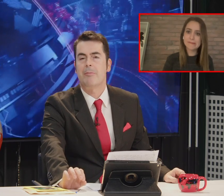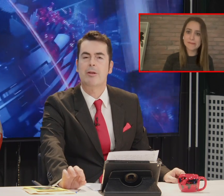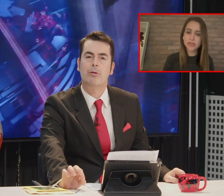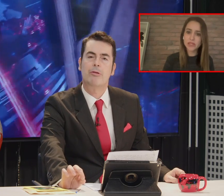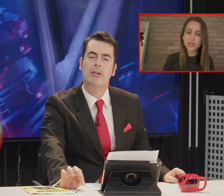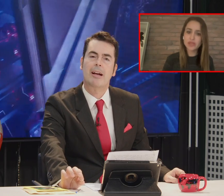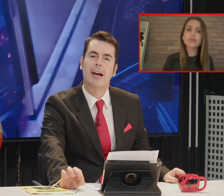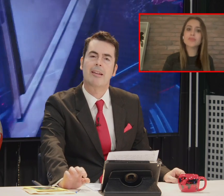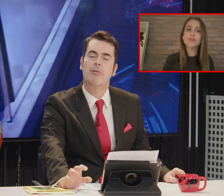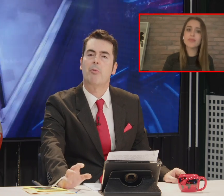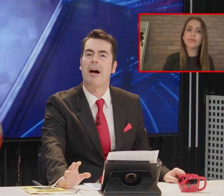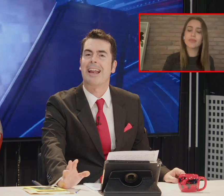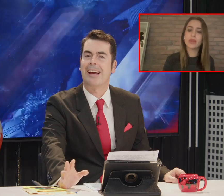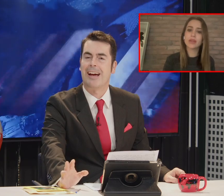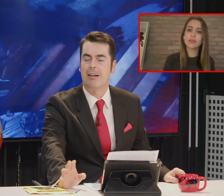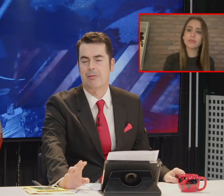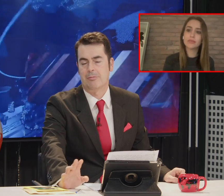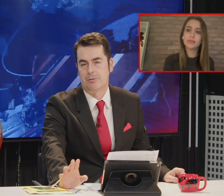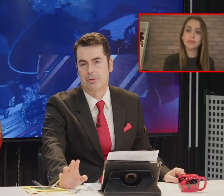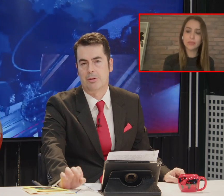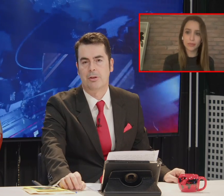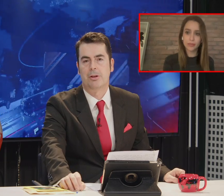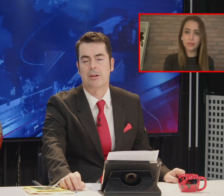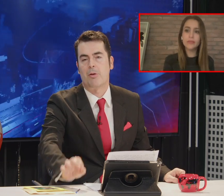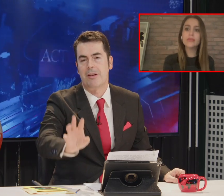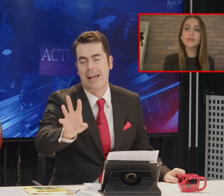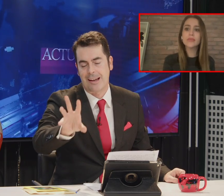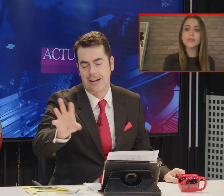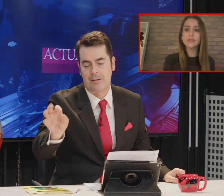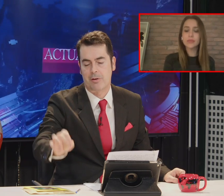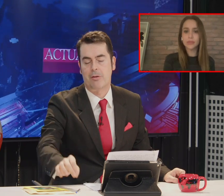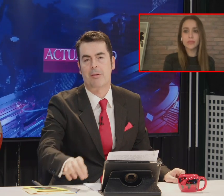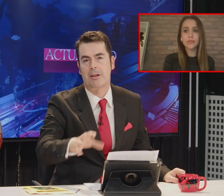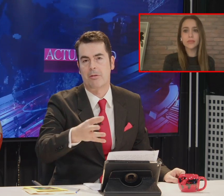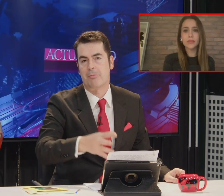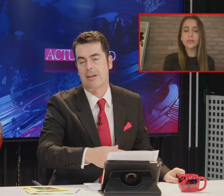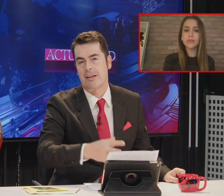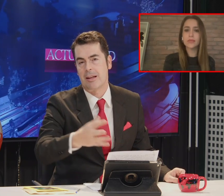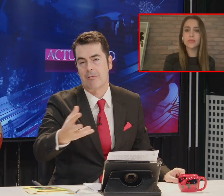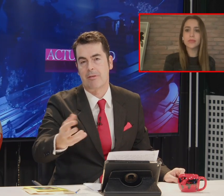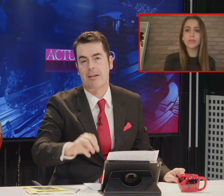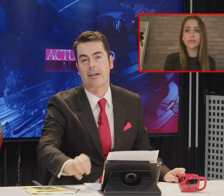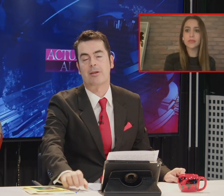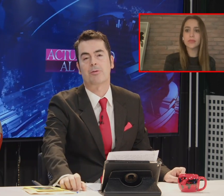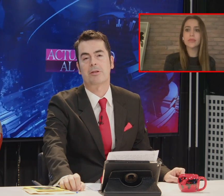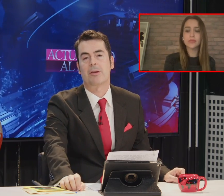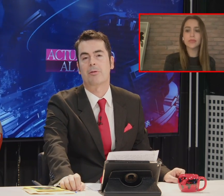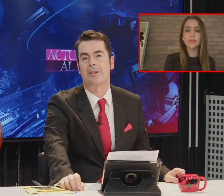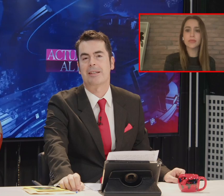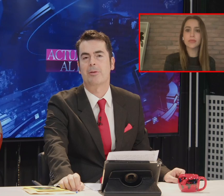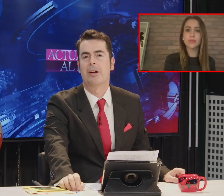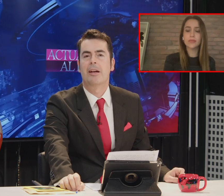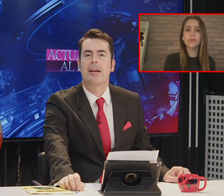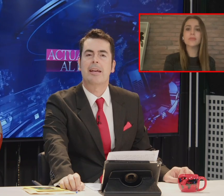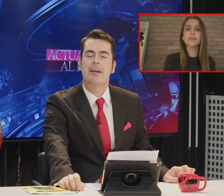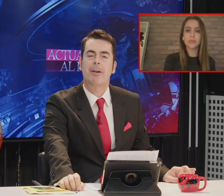procedimiento, lo hiciera de forma legal, o entre comillas legal, porque lógicamente lo que pretende detrás de esto es dar un golpe